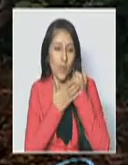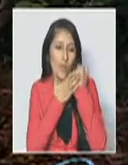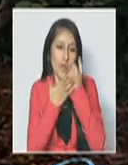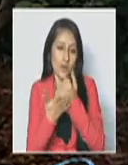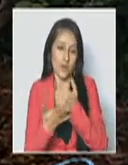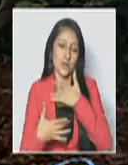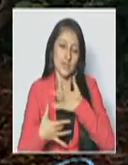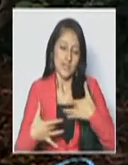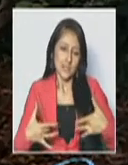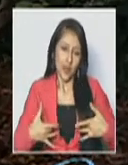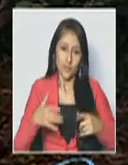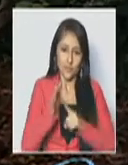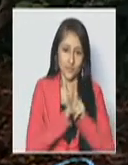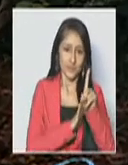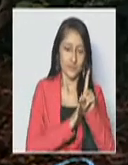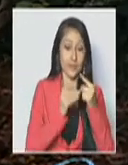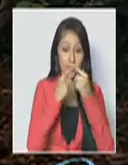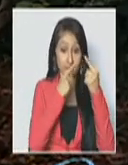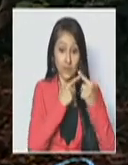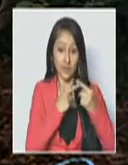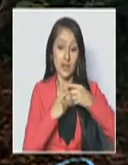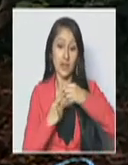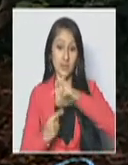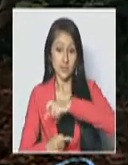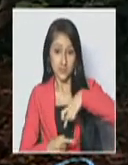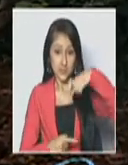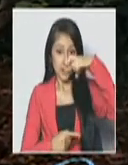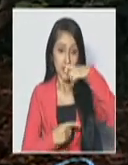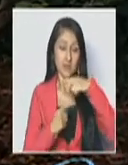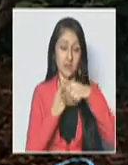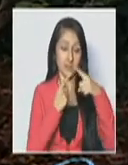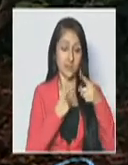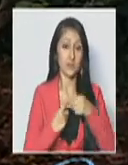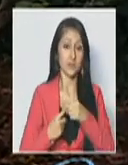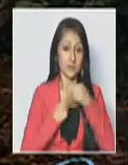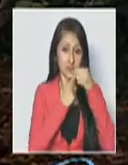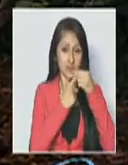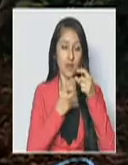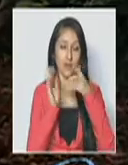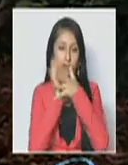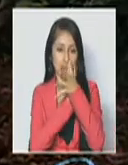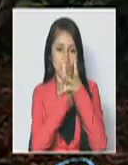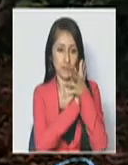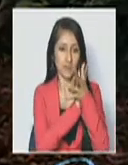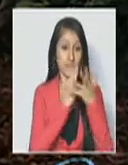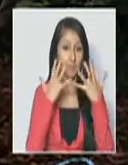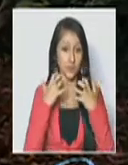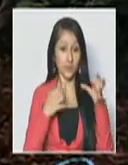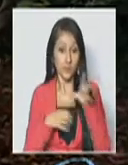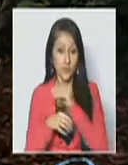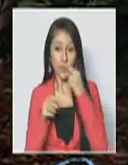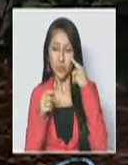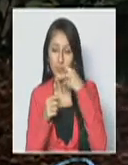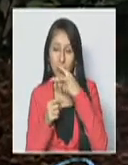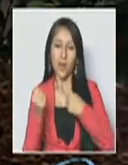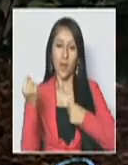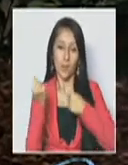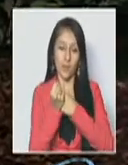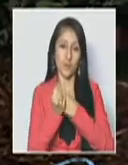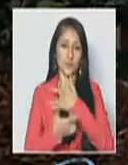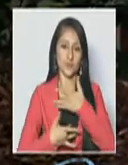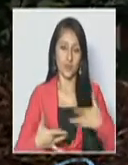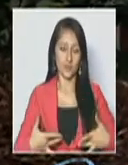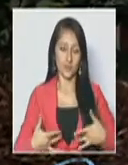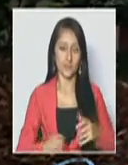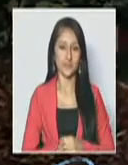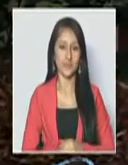donde pasan todas las especialidades y queremos que todos ustedes vean esto como un apoyo para la salud ustedes